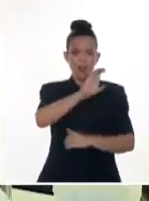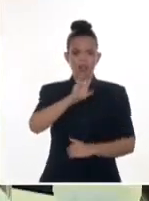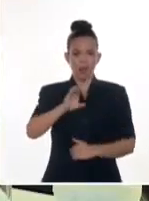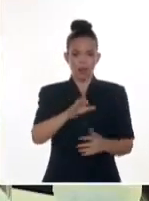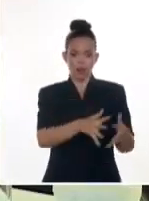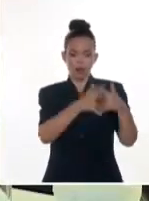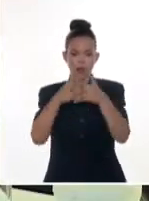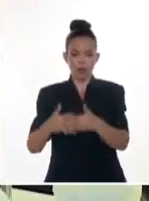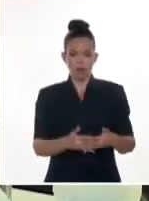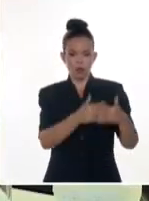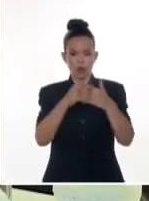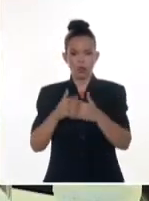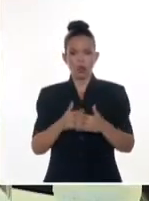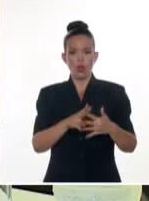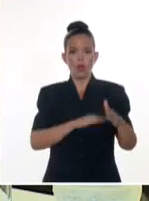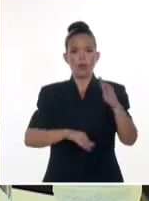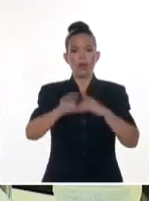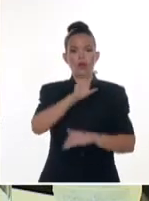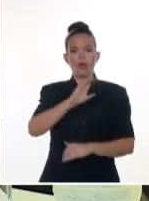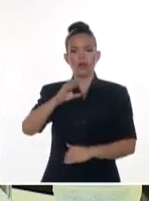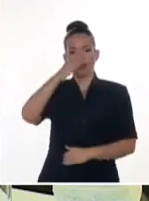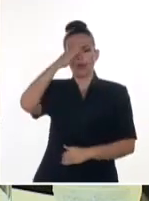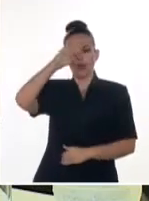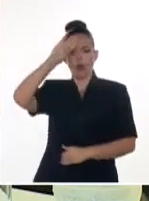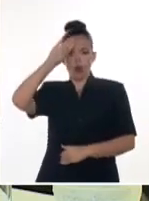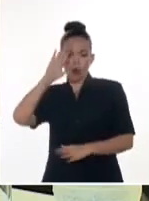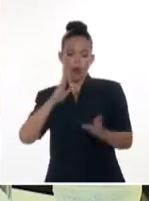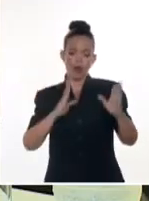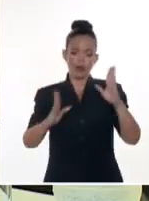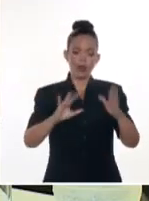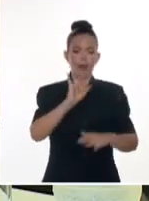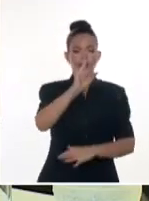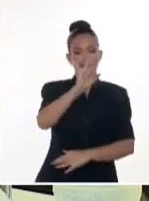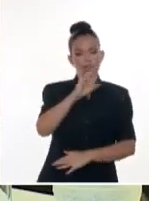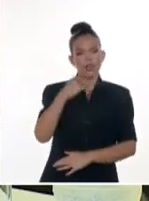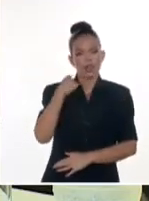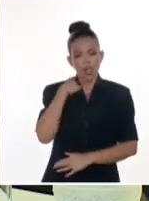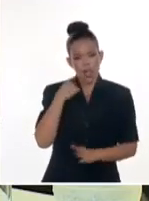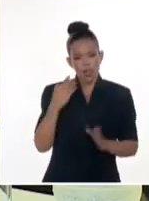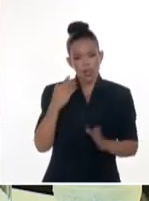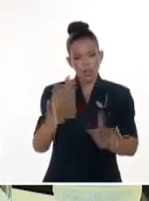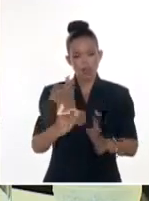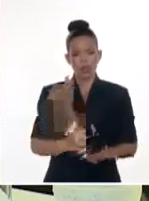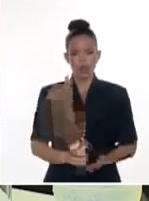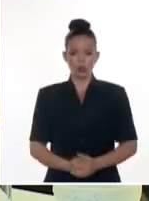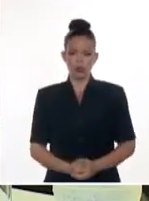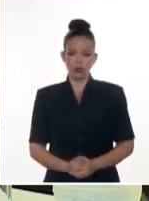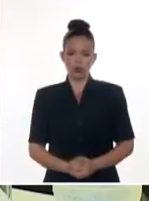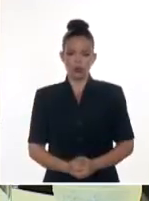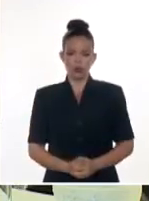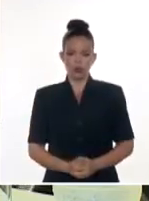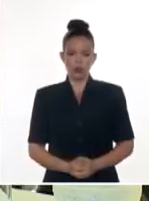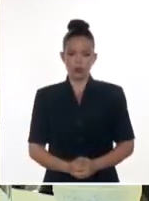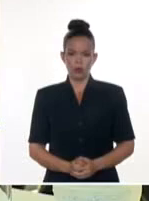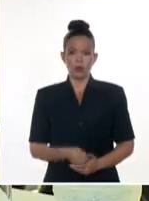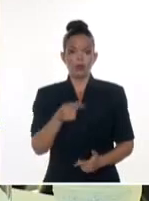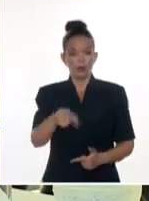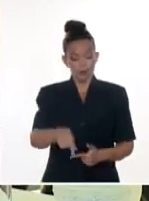con una vigencia de 7 años. Es a través de estas conferencias donde la información es